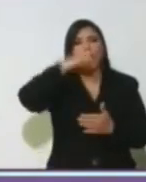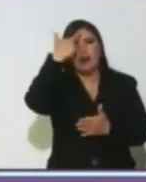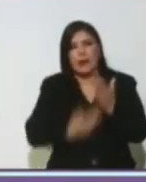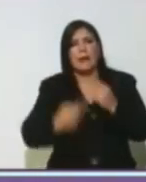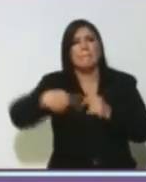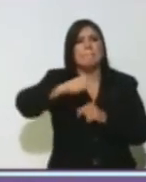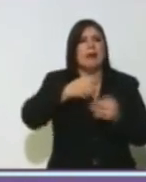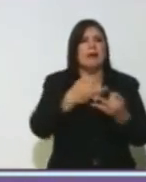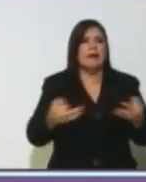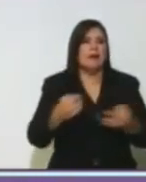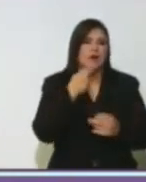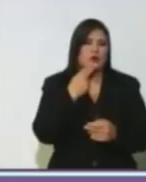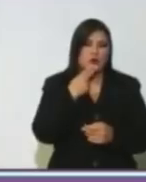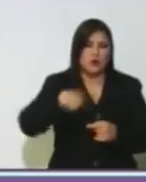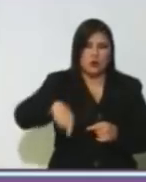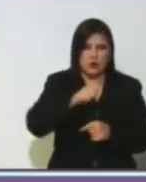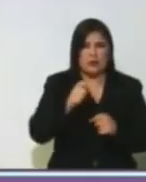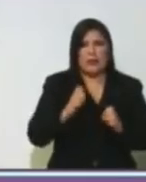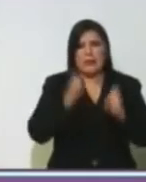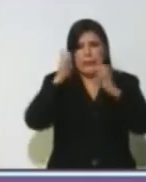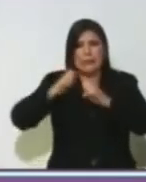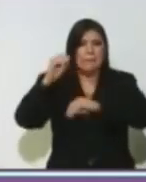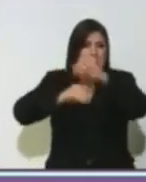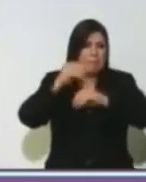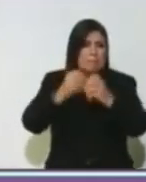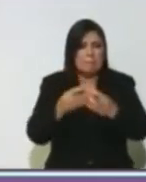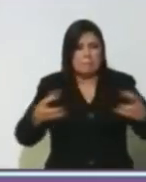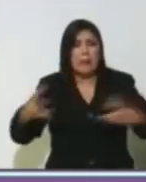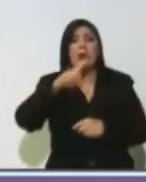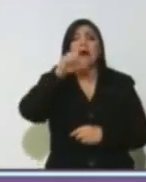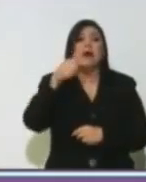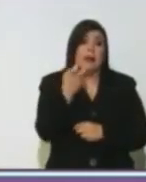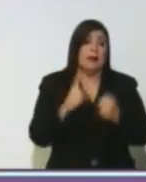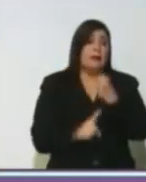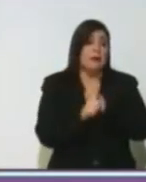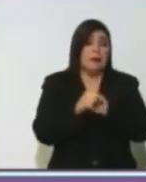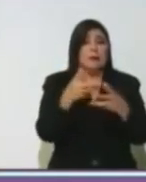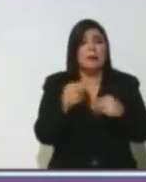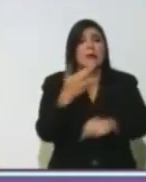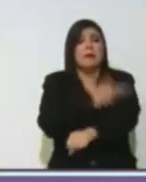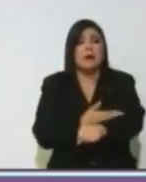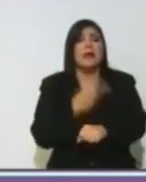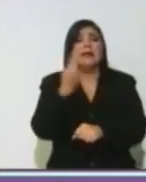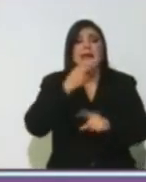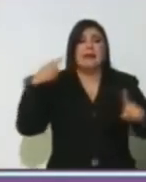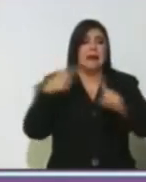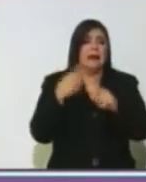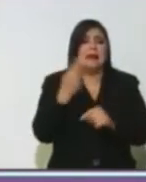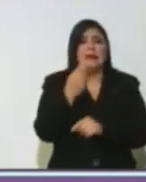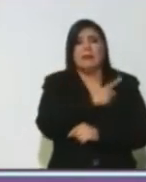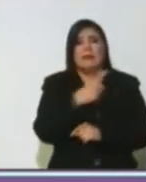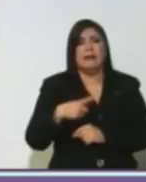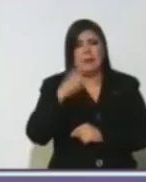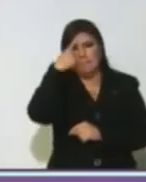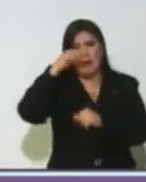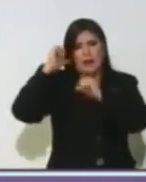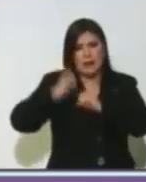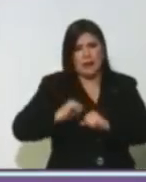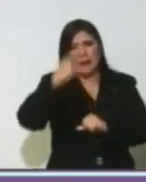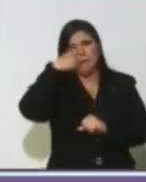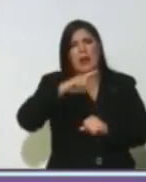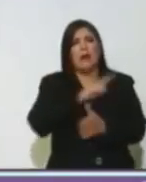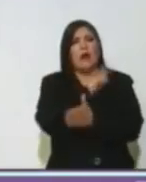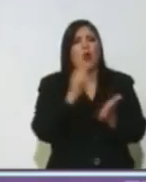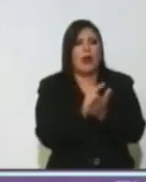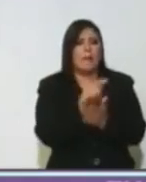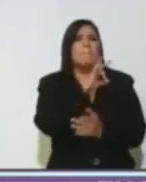uso de suelo por eso yo voy a proponer bueno para resolver este problema necesitamos una procuraduría que realmente tenga dientes y pueda